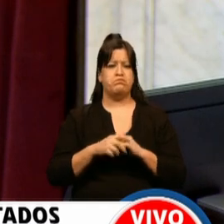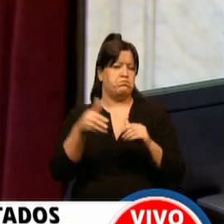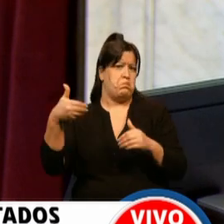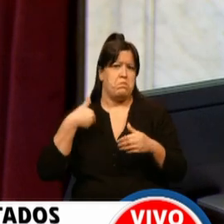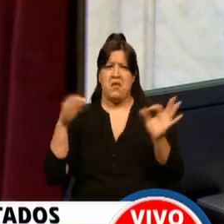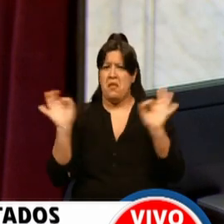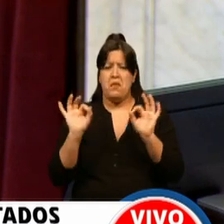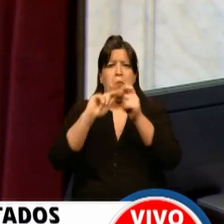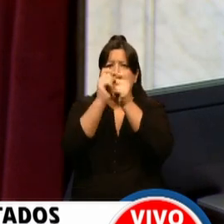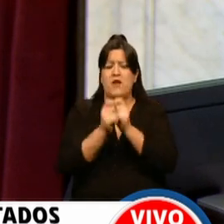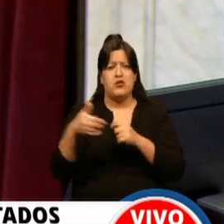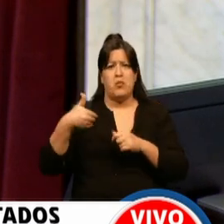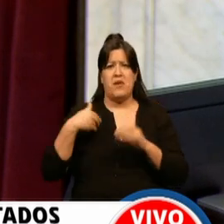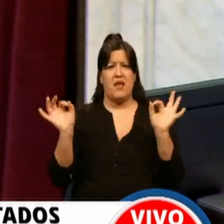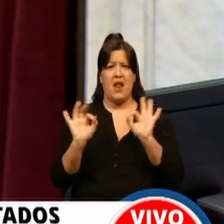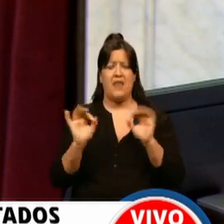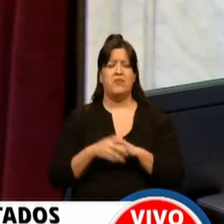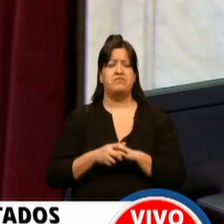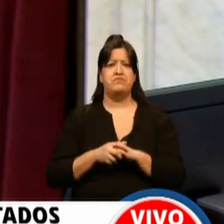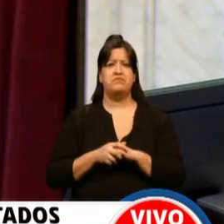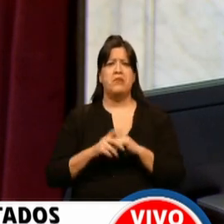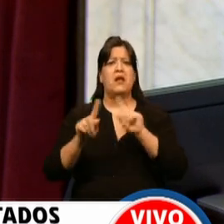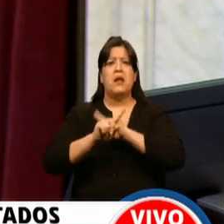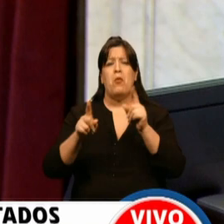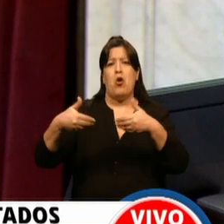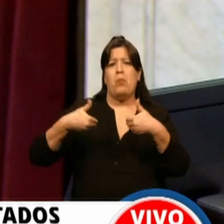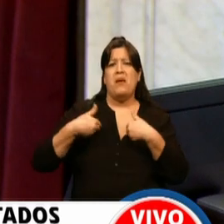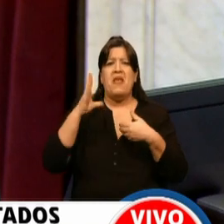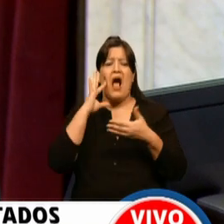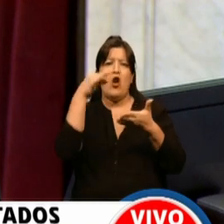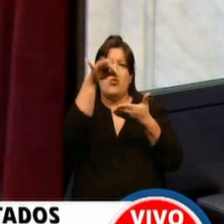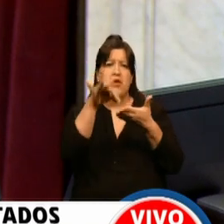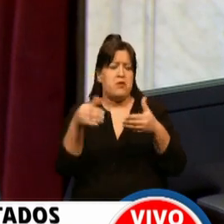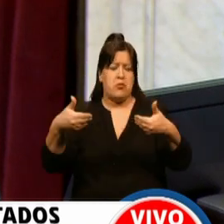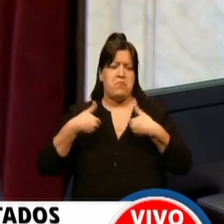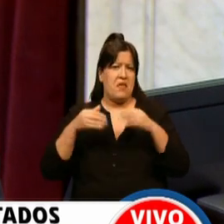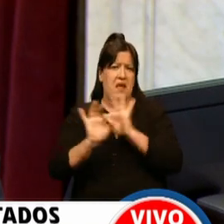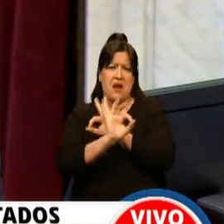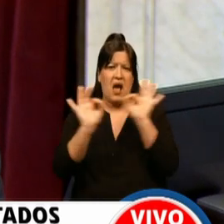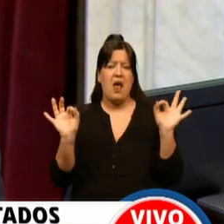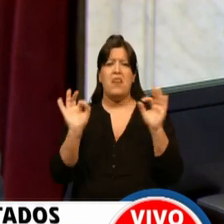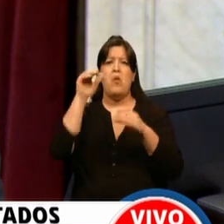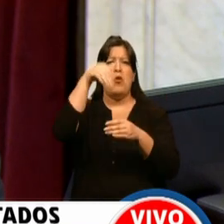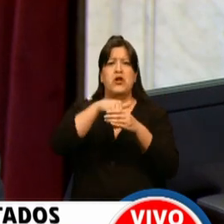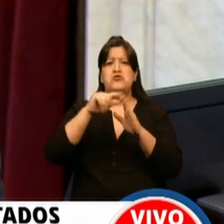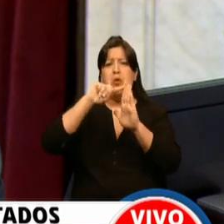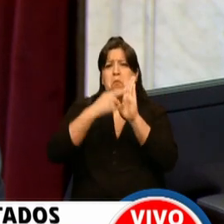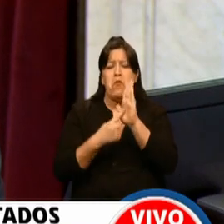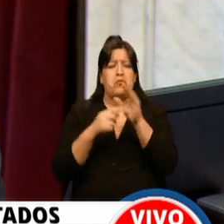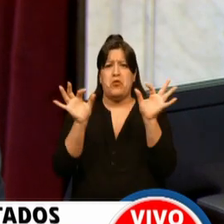solicitud de modificaciones ni pedidos de observaciones ni de pedido de votación nominal